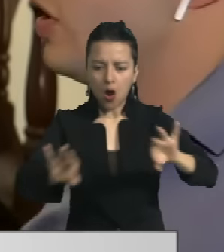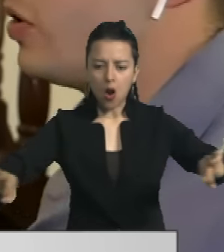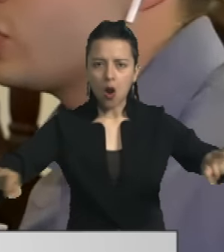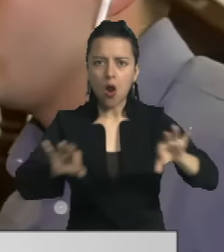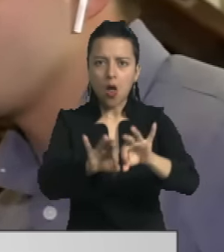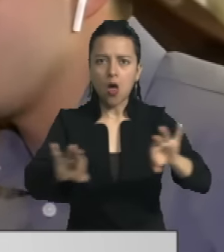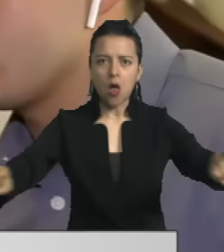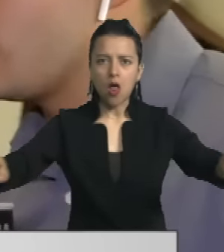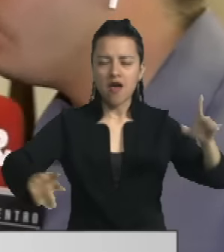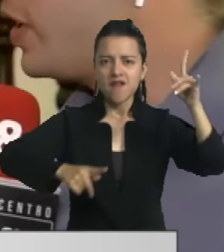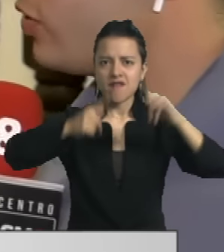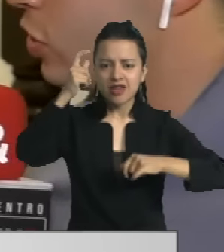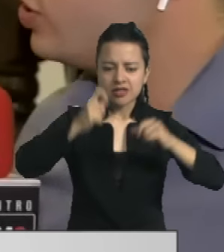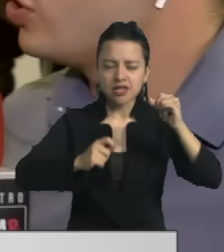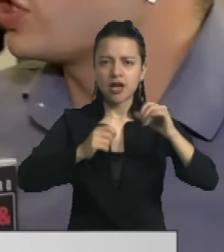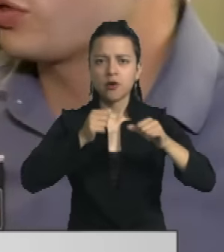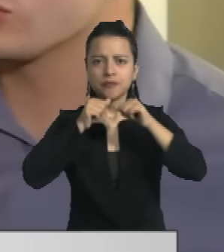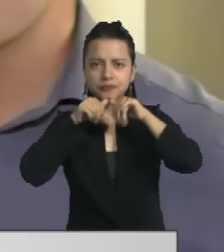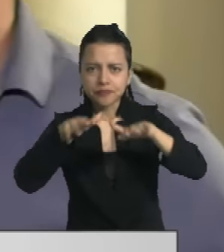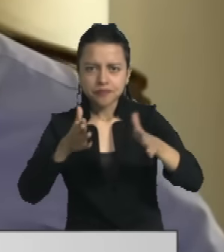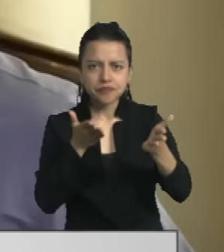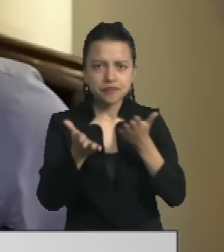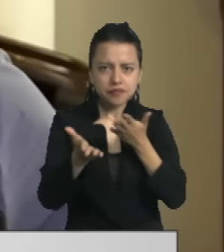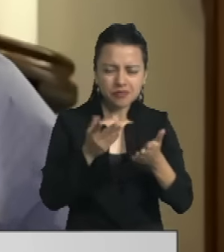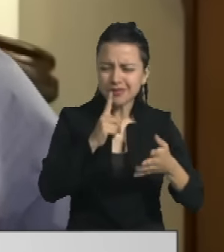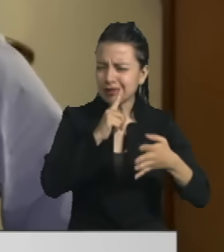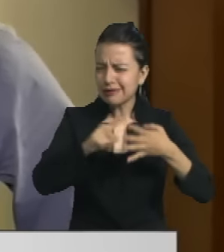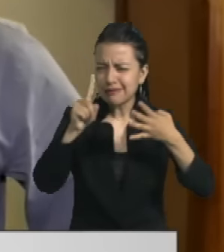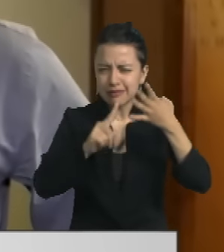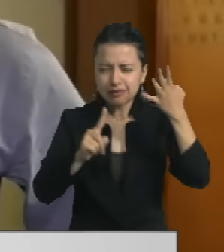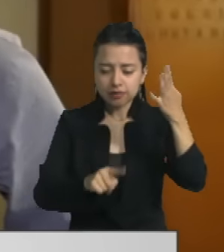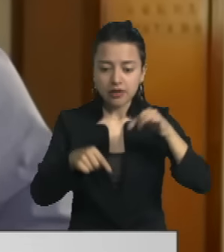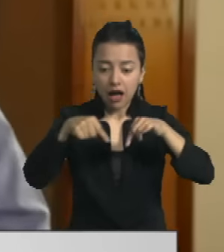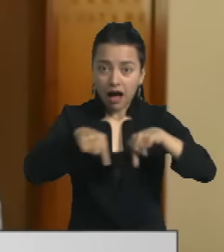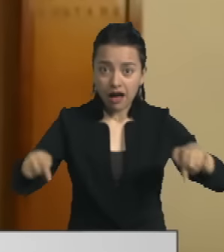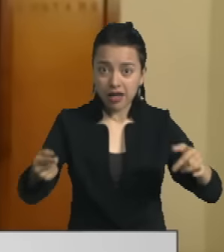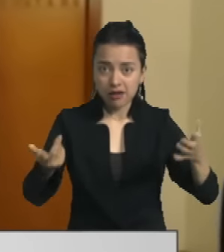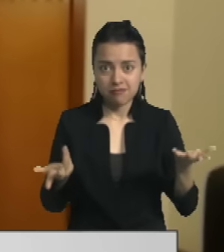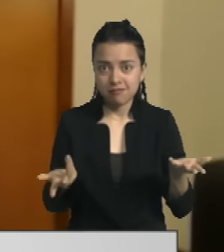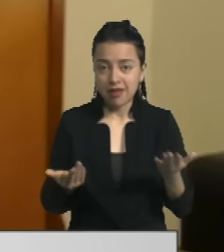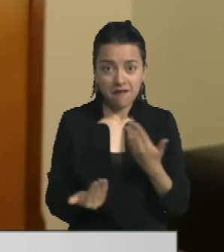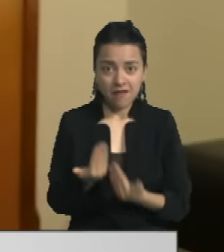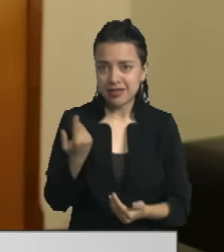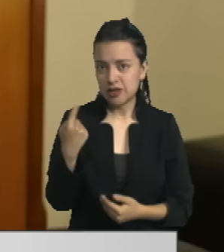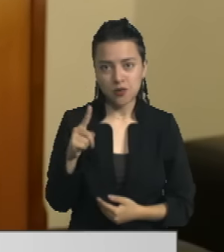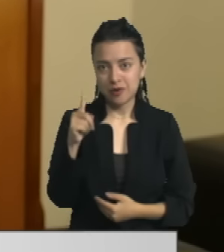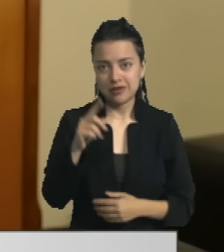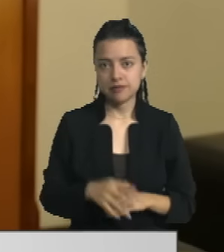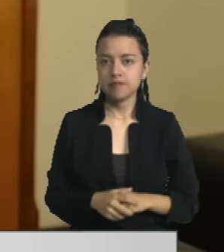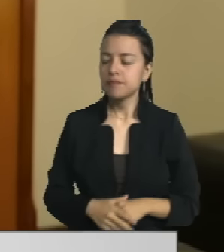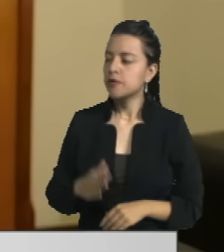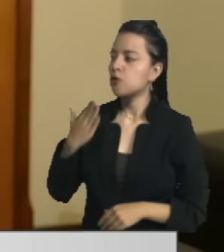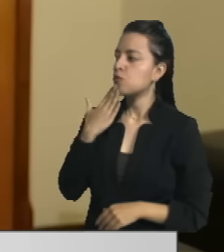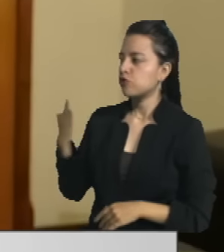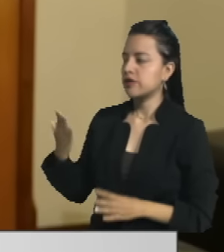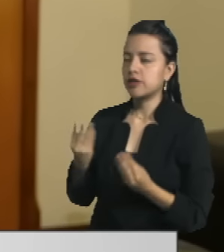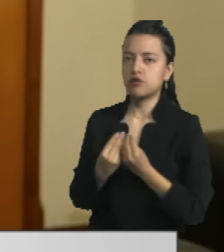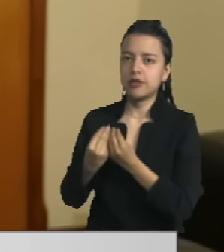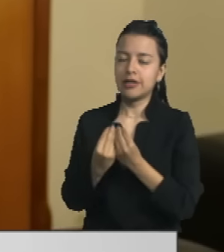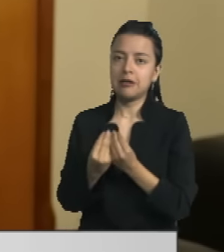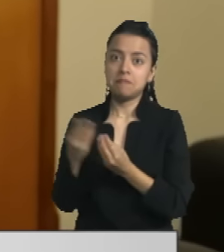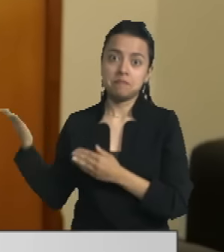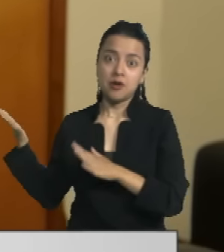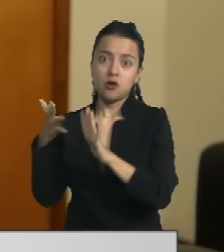además honorable consejal Muchas gracias por acompañarnos en noti un son las razones entonces que acaba de exponer el citante a este debate de control político a la administración